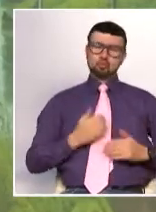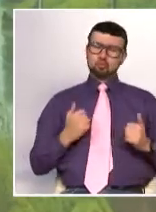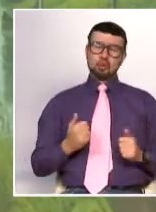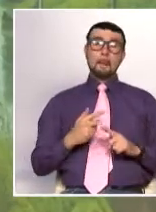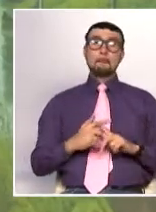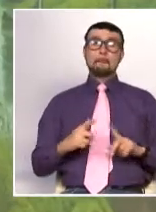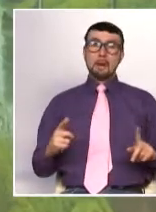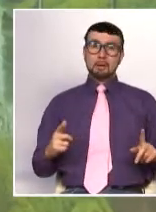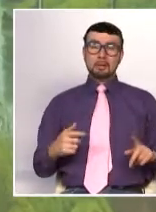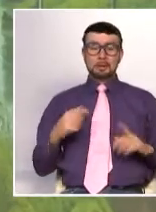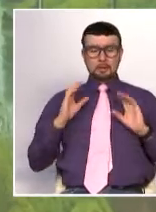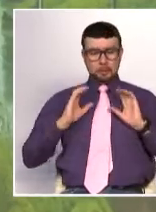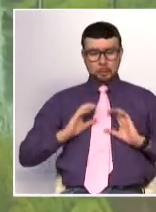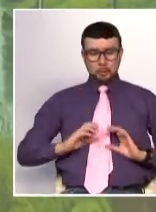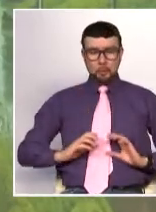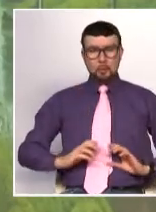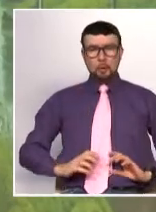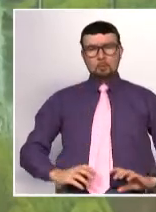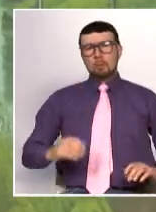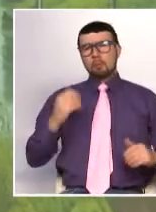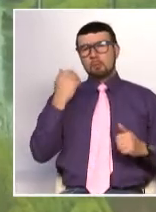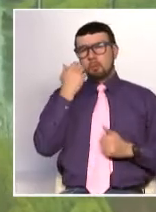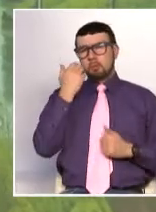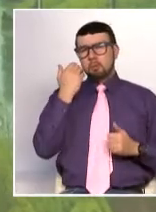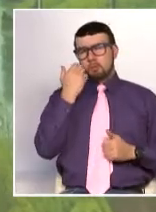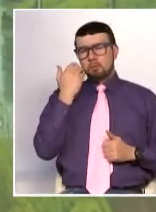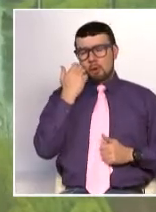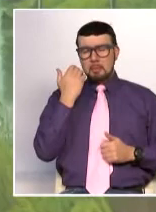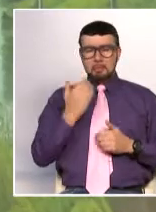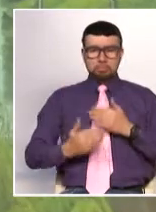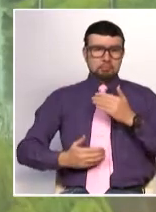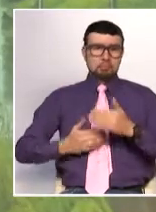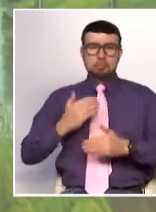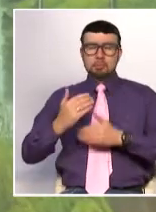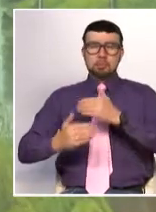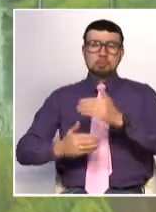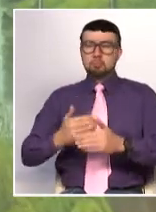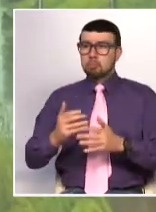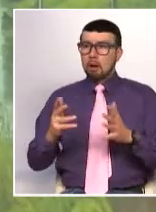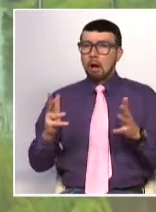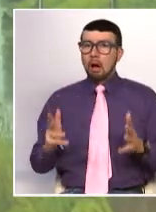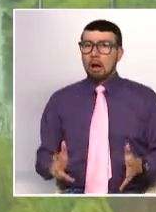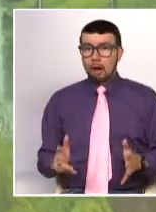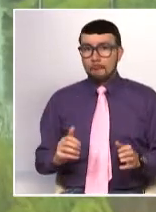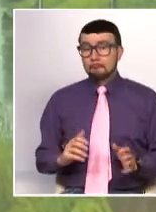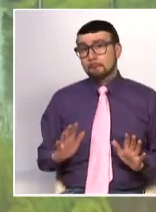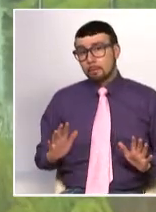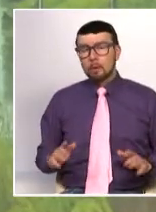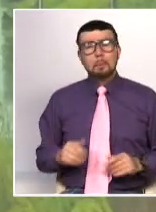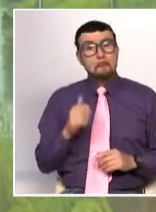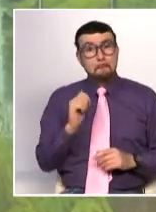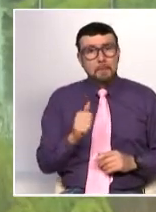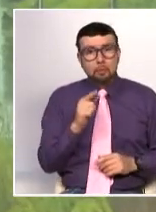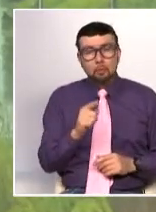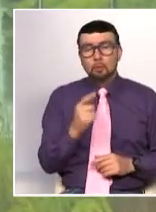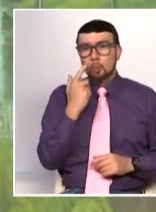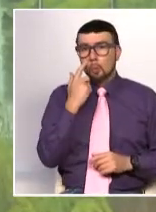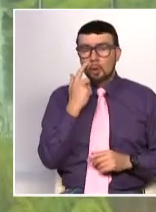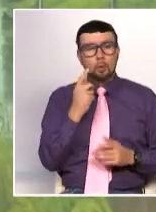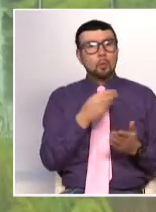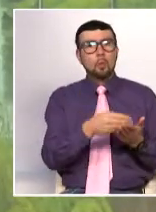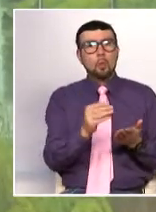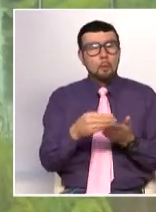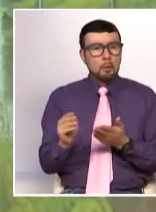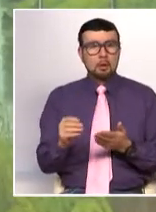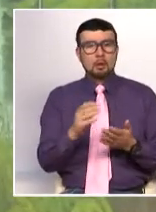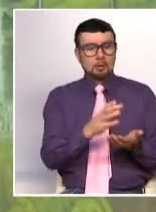efectos sistémicos muy graves ya esto lo tienen que ver ustedes con cuidado en todo lo que son cocos y